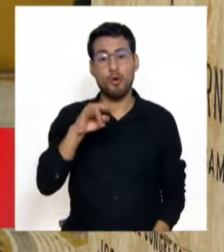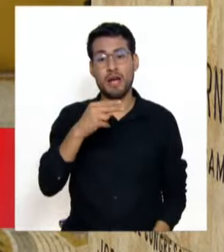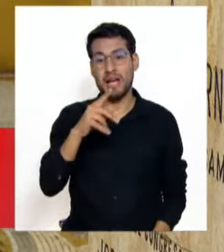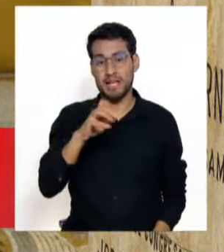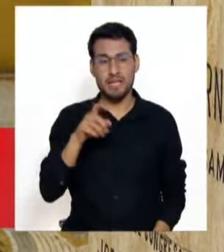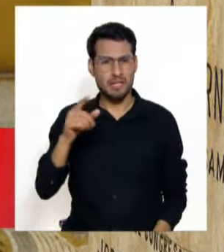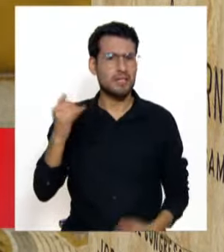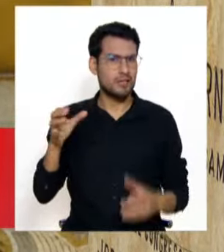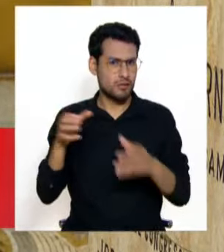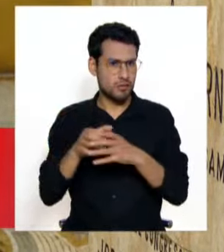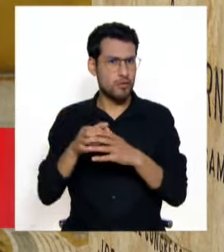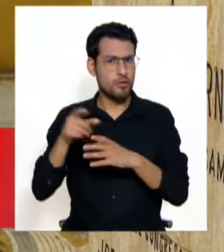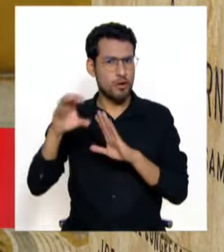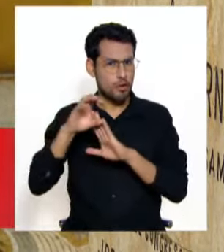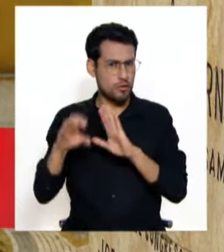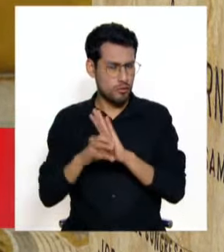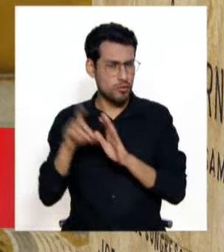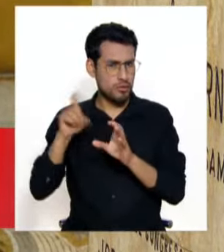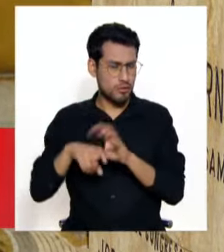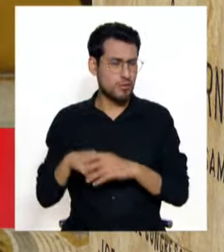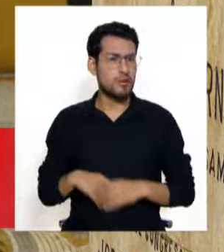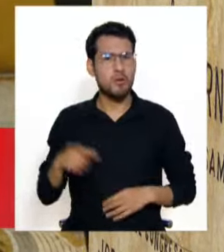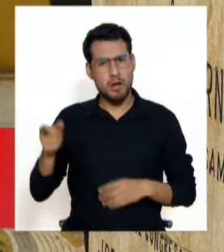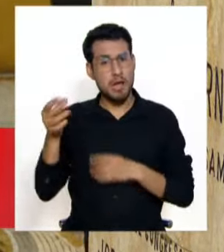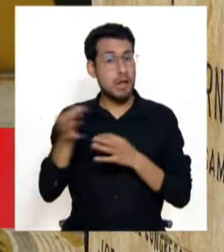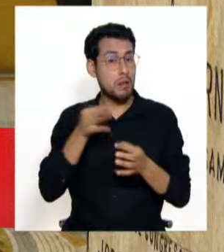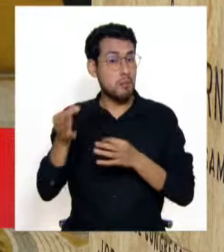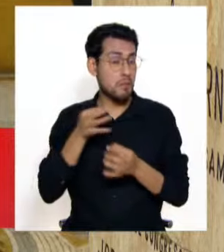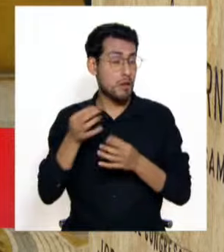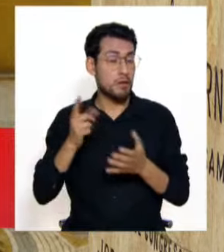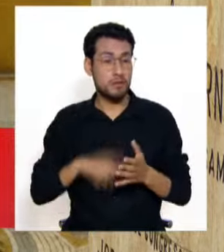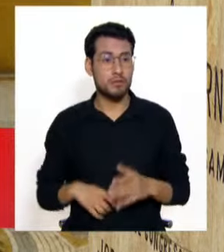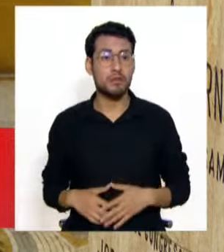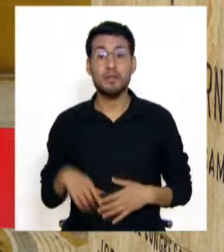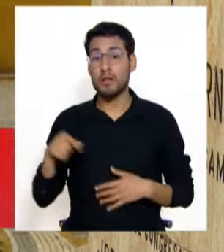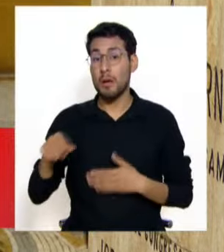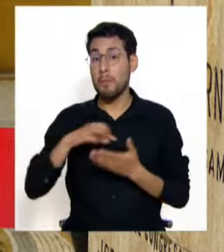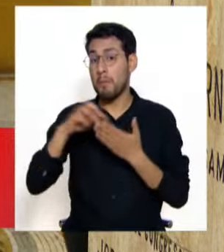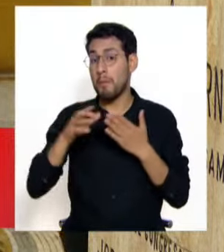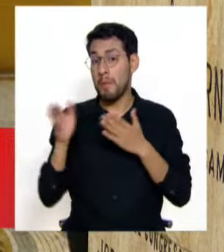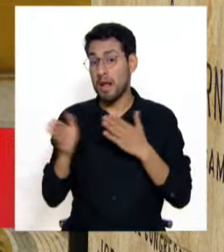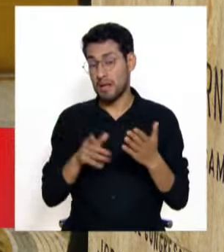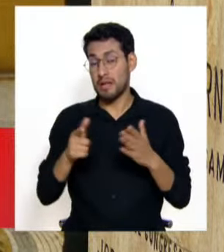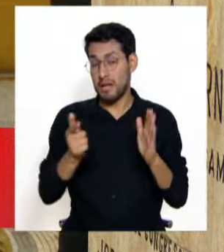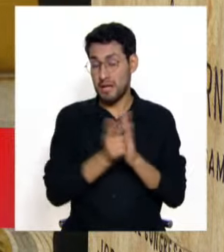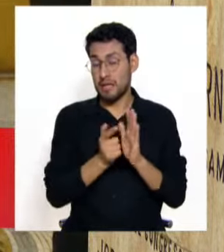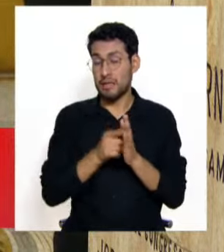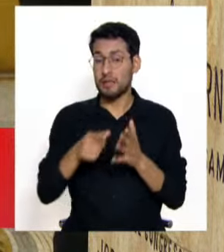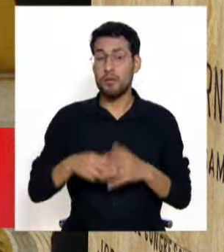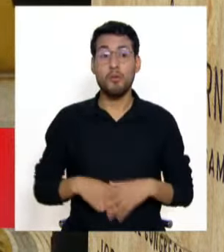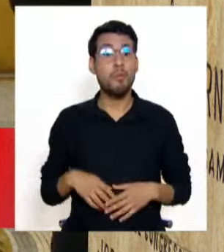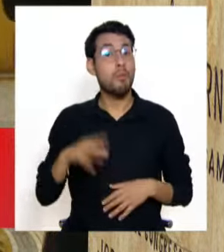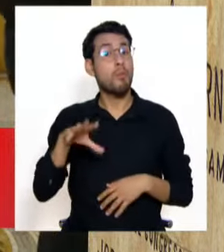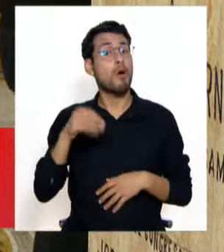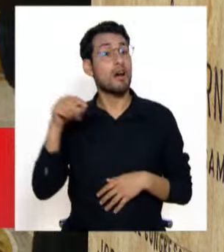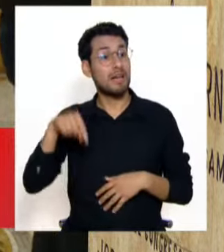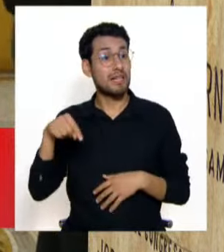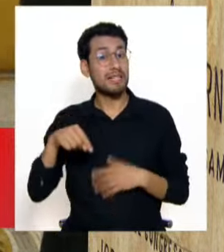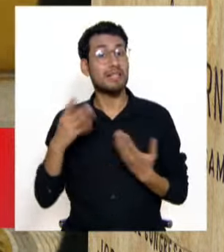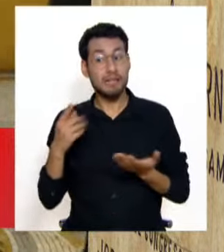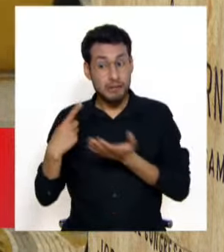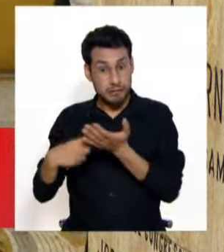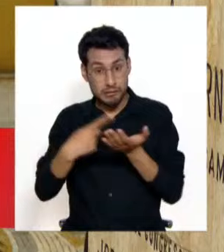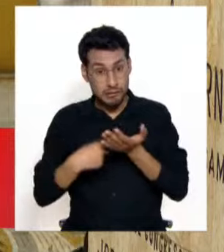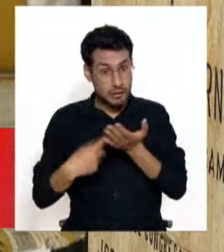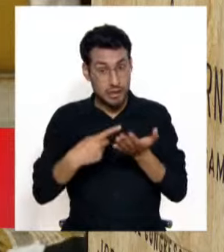él también integra la Comisión de Constitución, y nos informaba que este proyecto, sobre todo mencionarlo porque dentro del